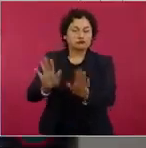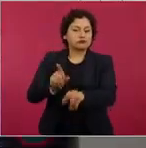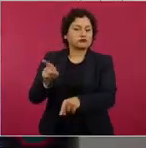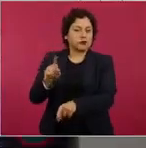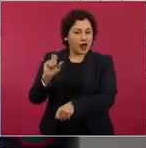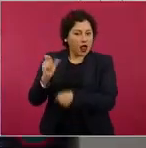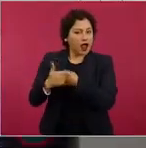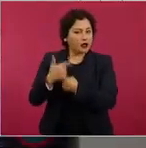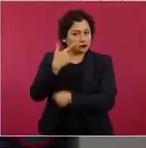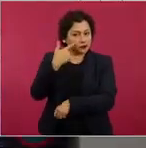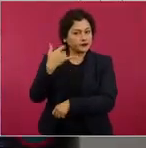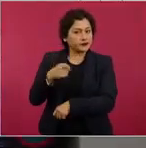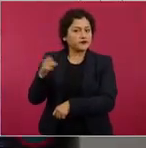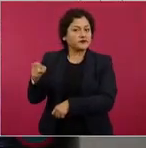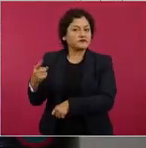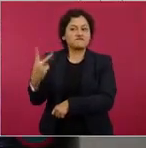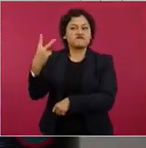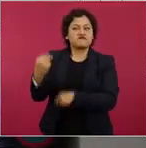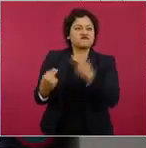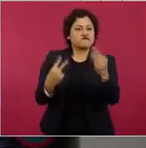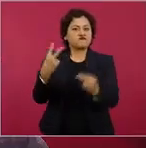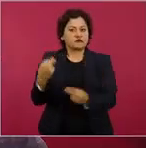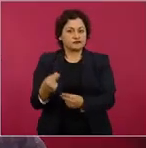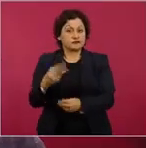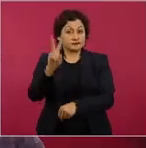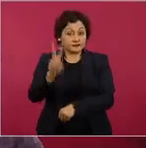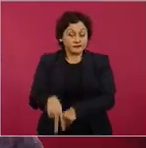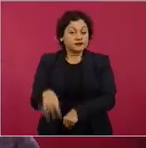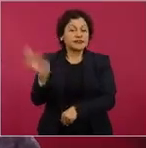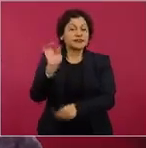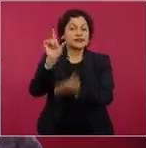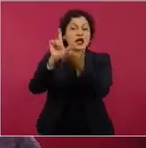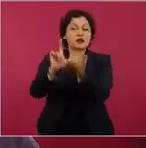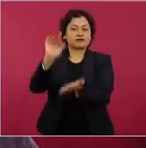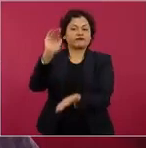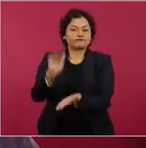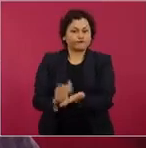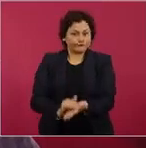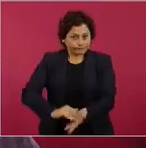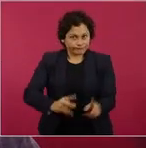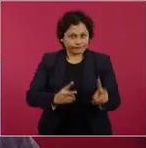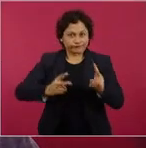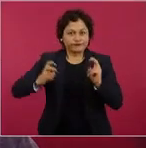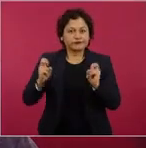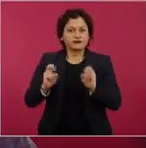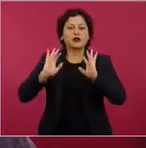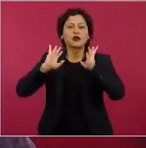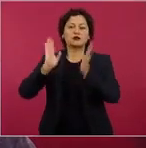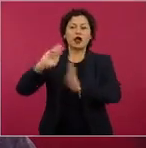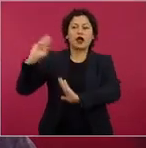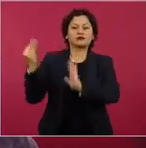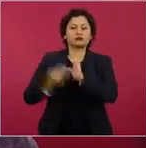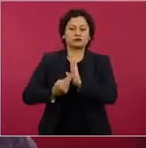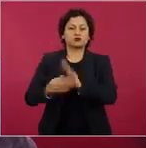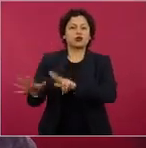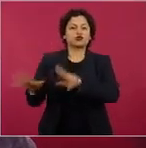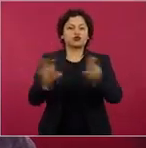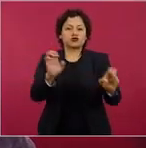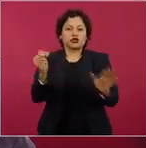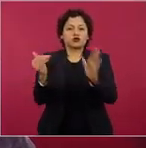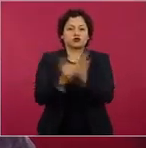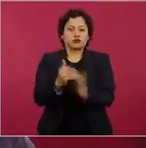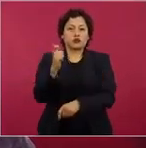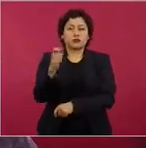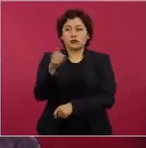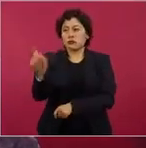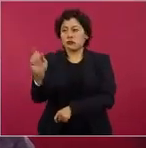algo. Lo más probable es que no están dando litros completos. Ya se hicieron acreedores a una multa de 800 mil pesos por